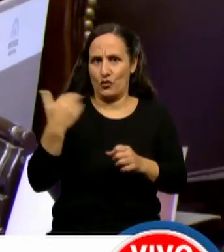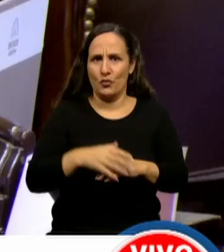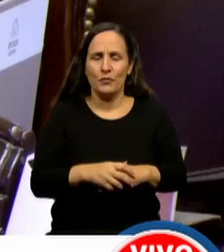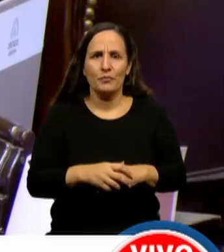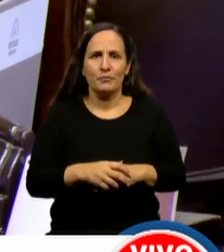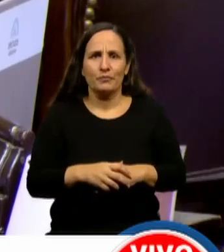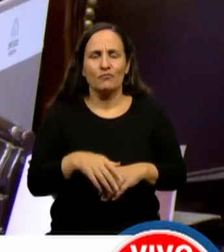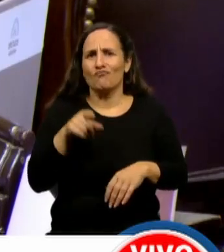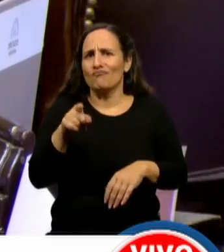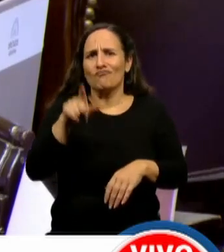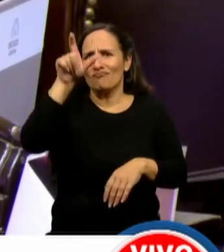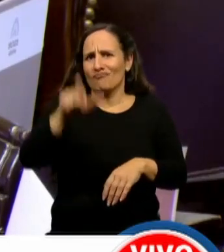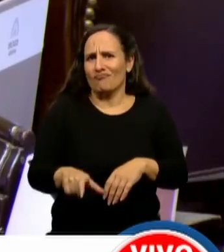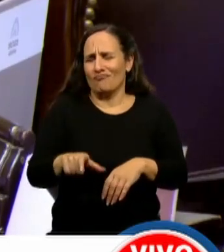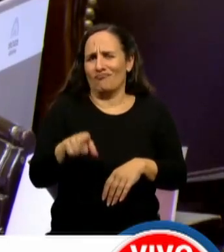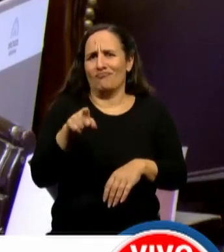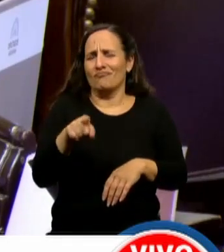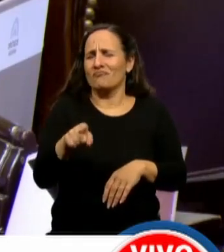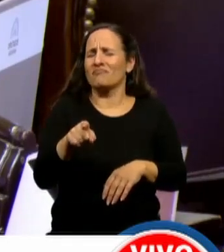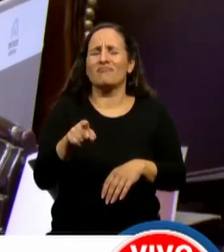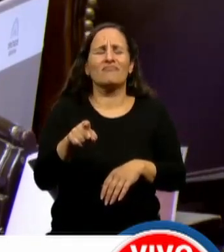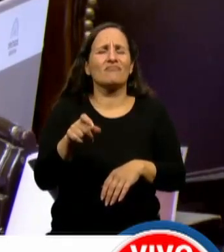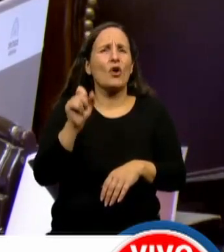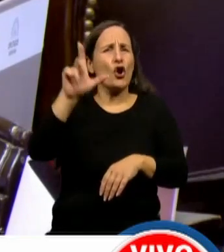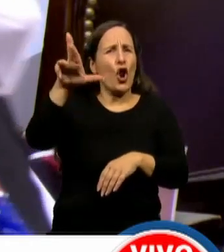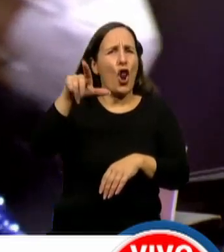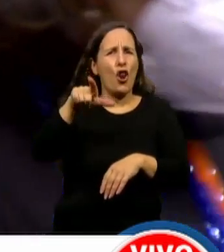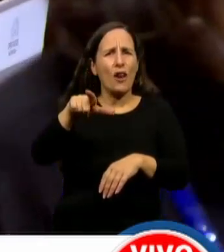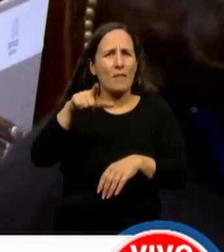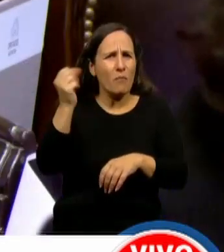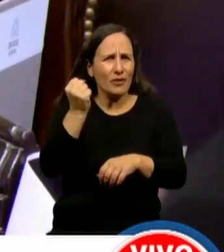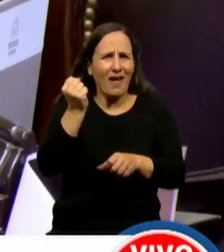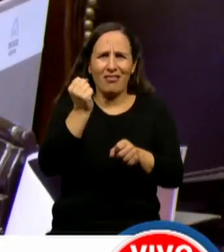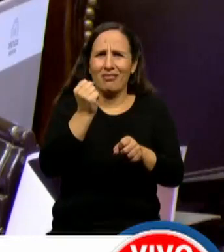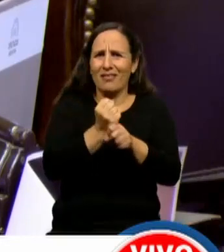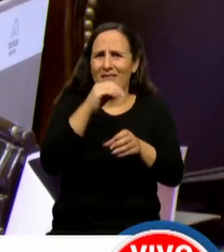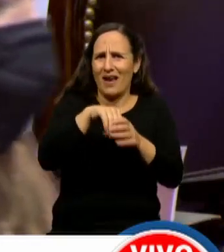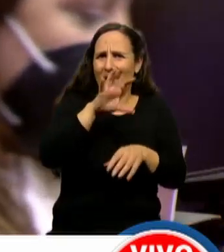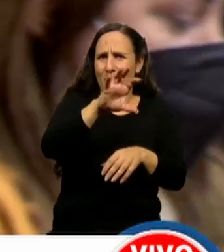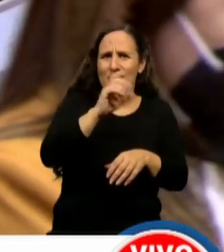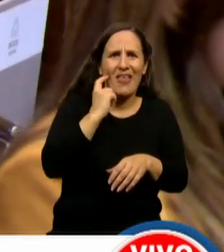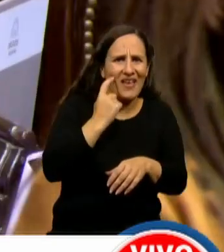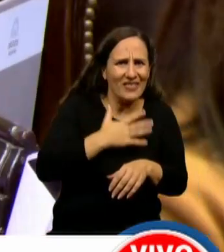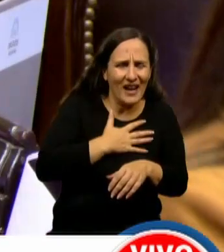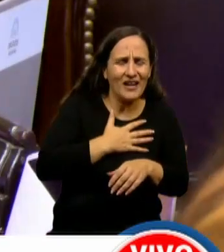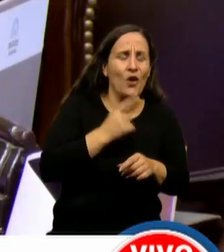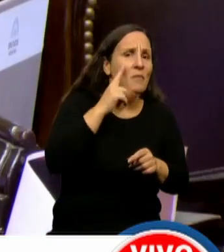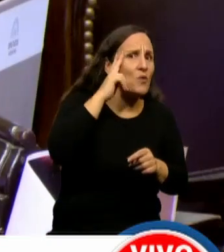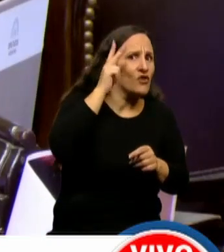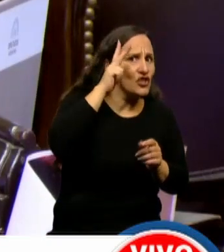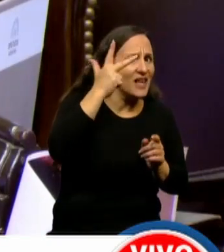Fue un dirigente que tuvo un rol importante en la política de mi provincia, en Entre Ríos, del 83 a la